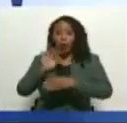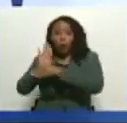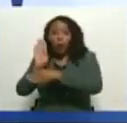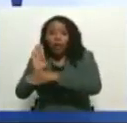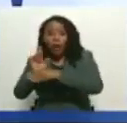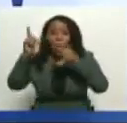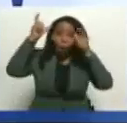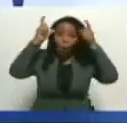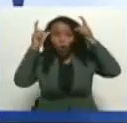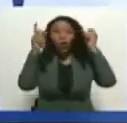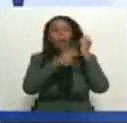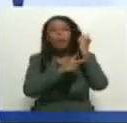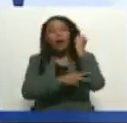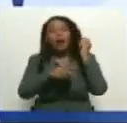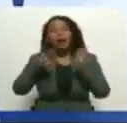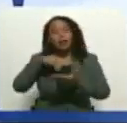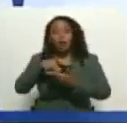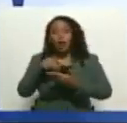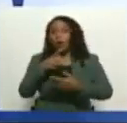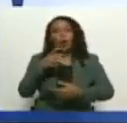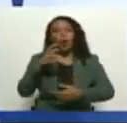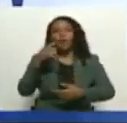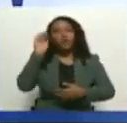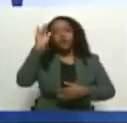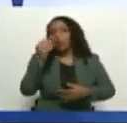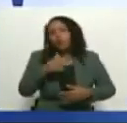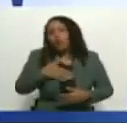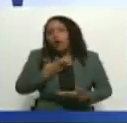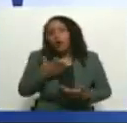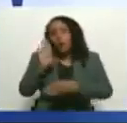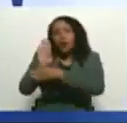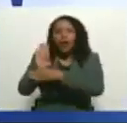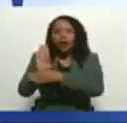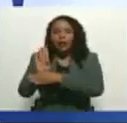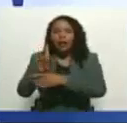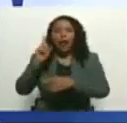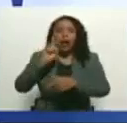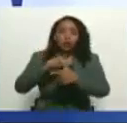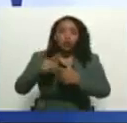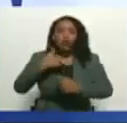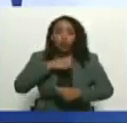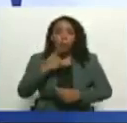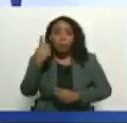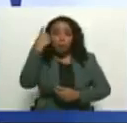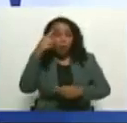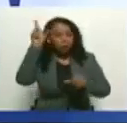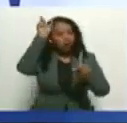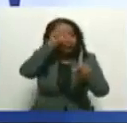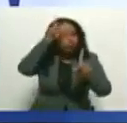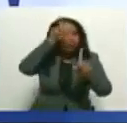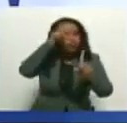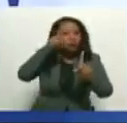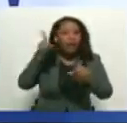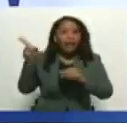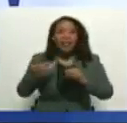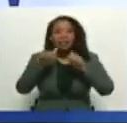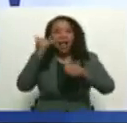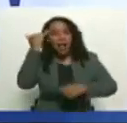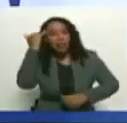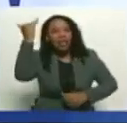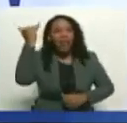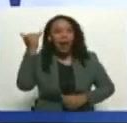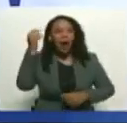frontino, con los parques nacionales, no lo va a conservar, así de simple. Entonces nosotros estamos implementando esta iniciativa que se llama Osos, Gente